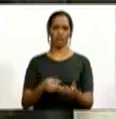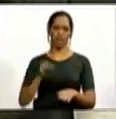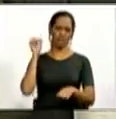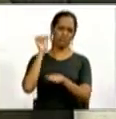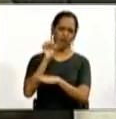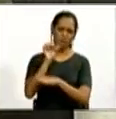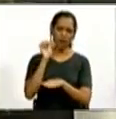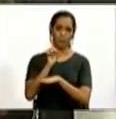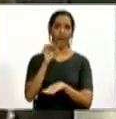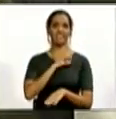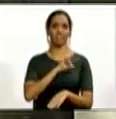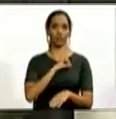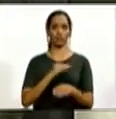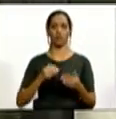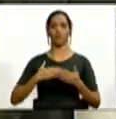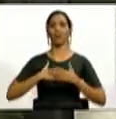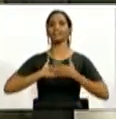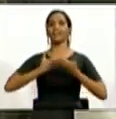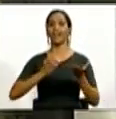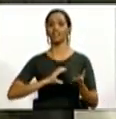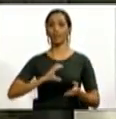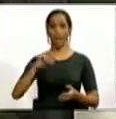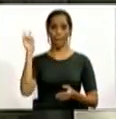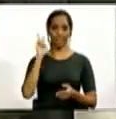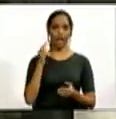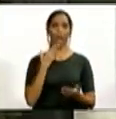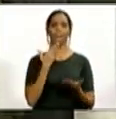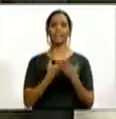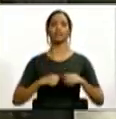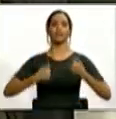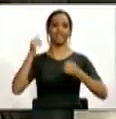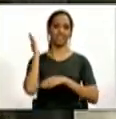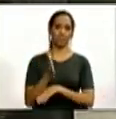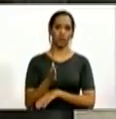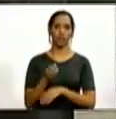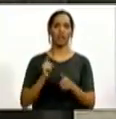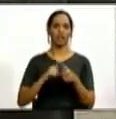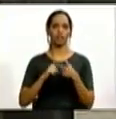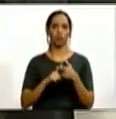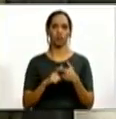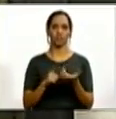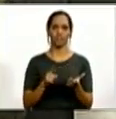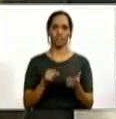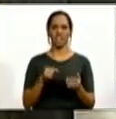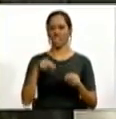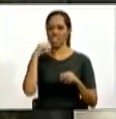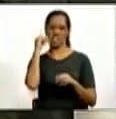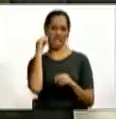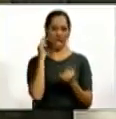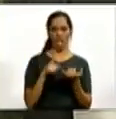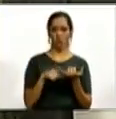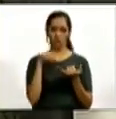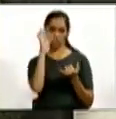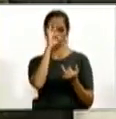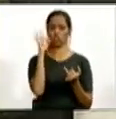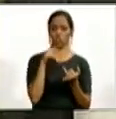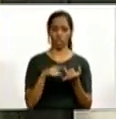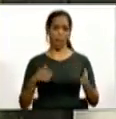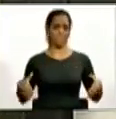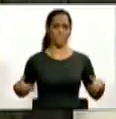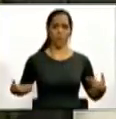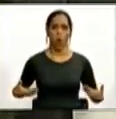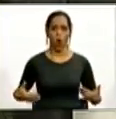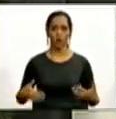que fue a entregar la soberanía del país, a pedir más sanciones, entonces son catalogados de negro, de Nietzsche, Orda, de mono,